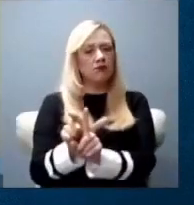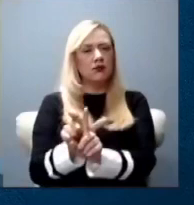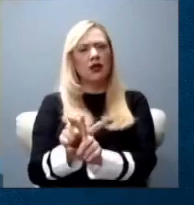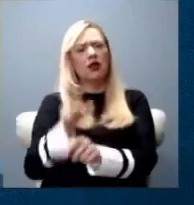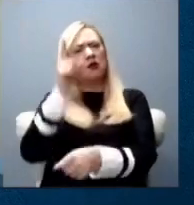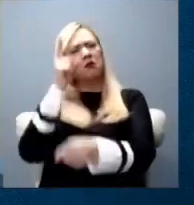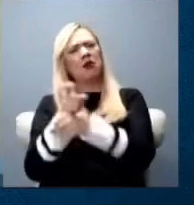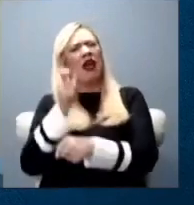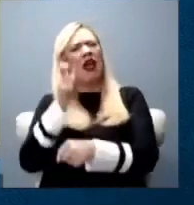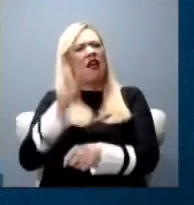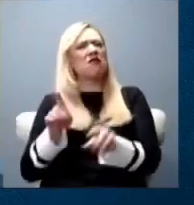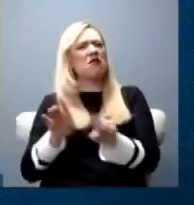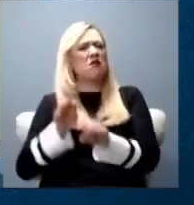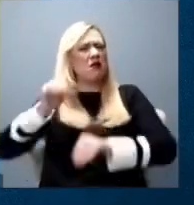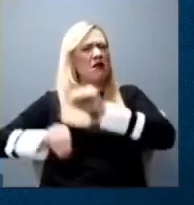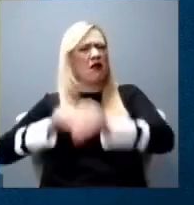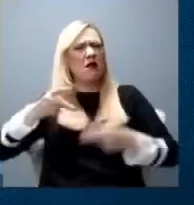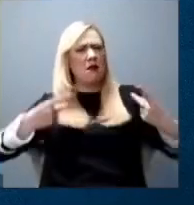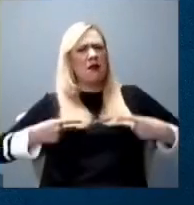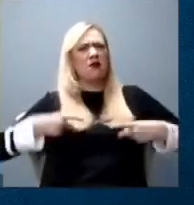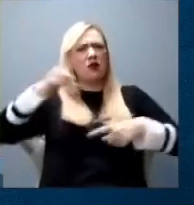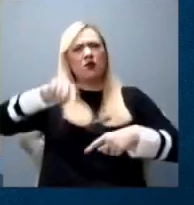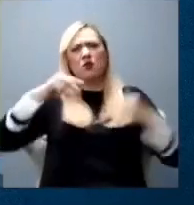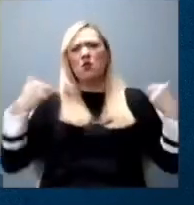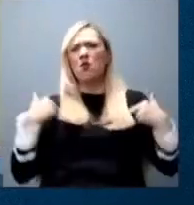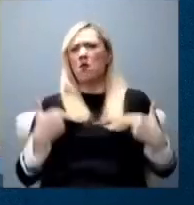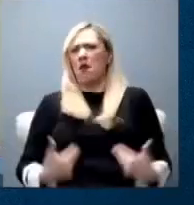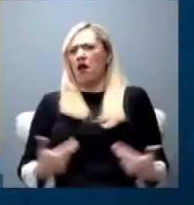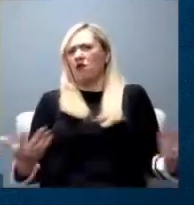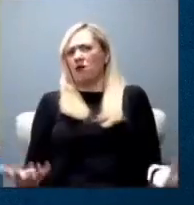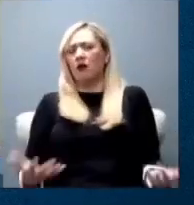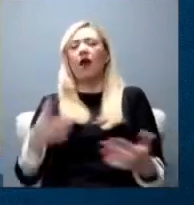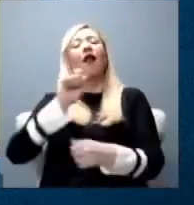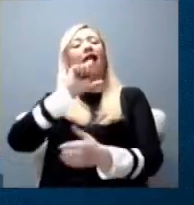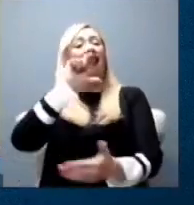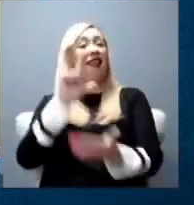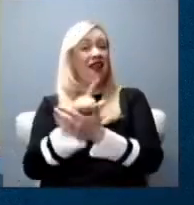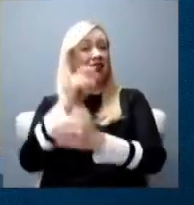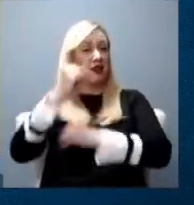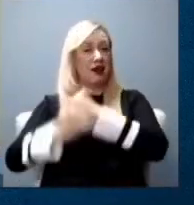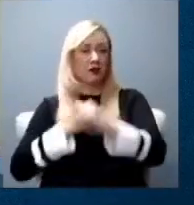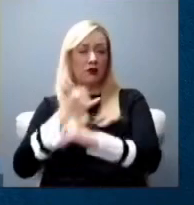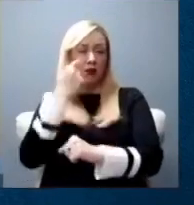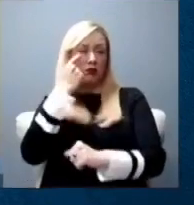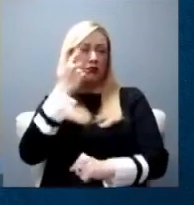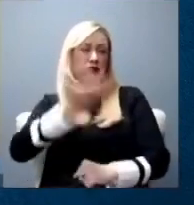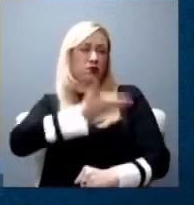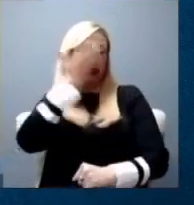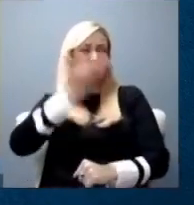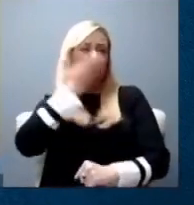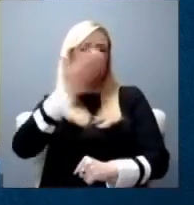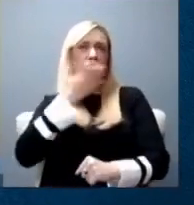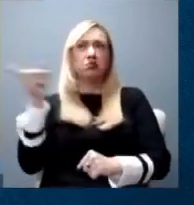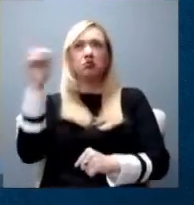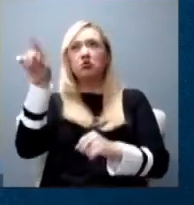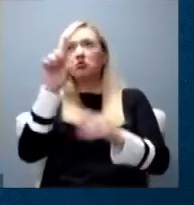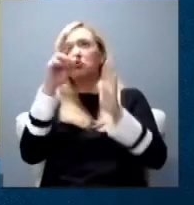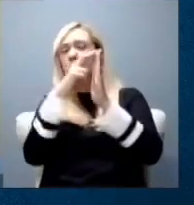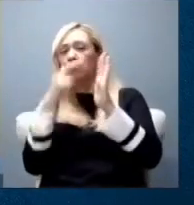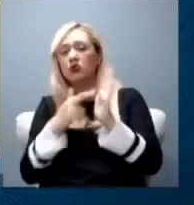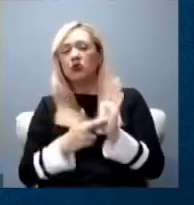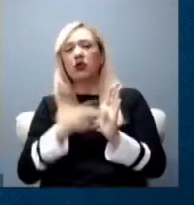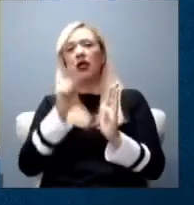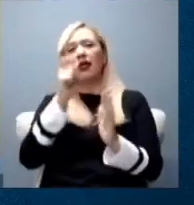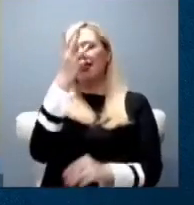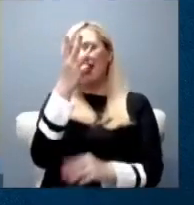desarrollo del derecho internacional de la persona humana? Bueno, que el derecho internacional clásico que regulaba las relaciones entre los estados se divide como en tres